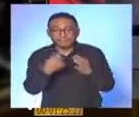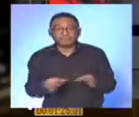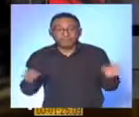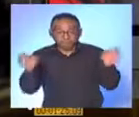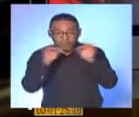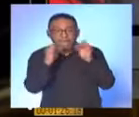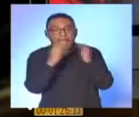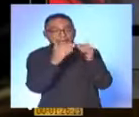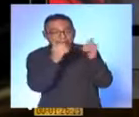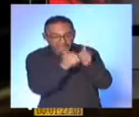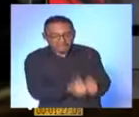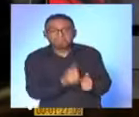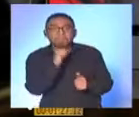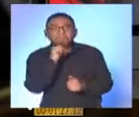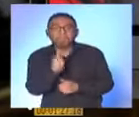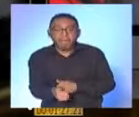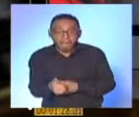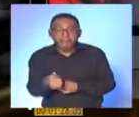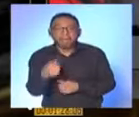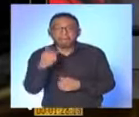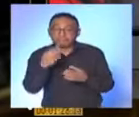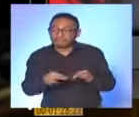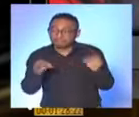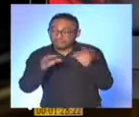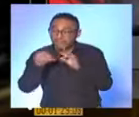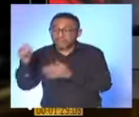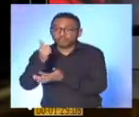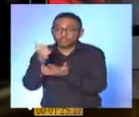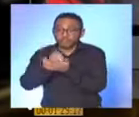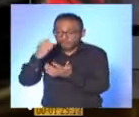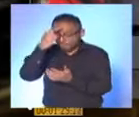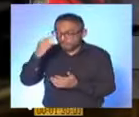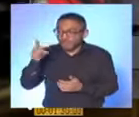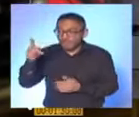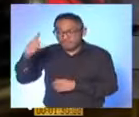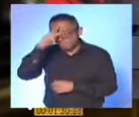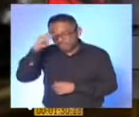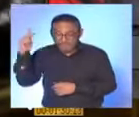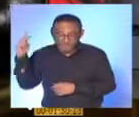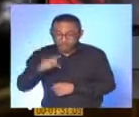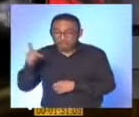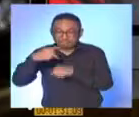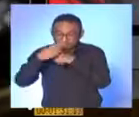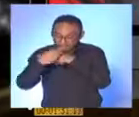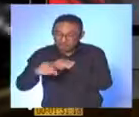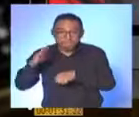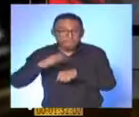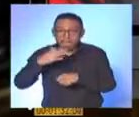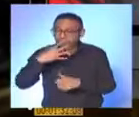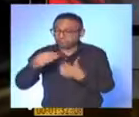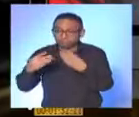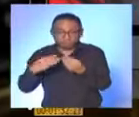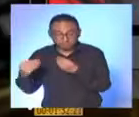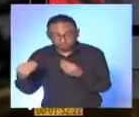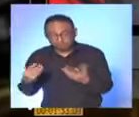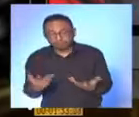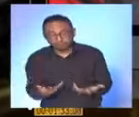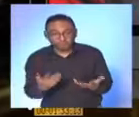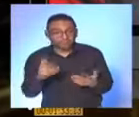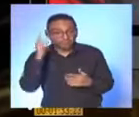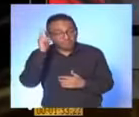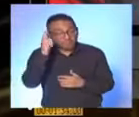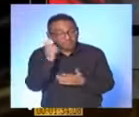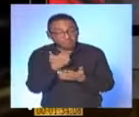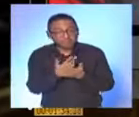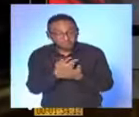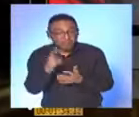quedarse en casa y sobre todo cuando la Ciudad de México es el peor foco de contagios en la República. Esperemos pues el